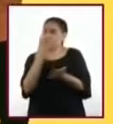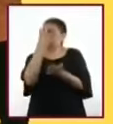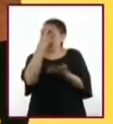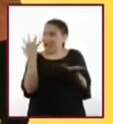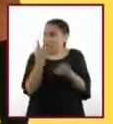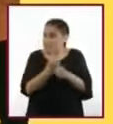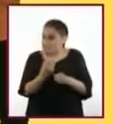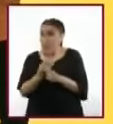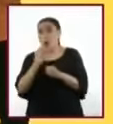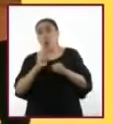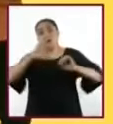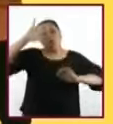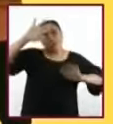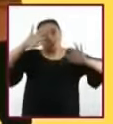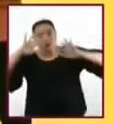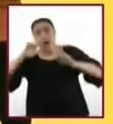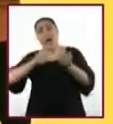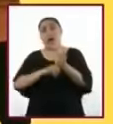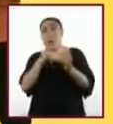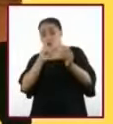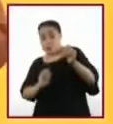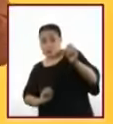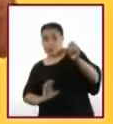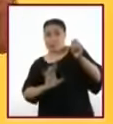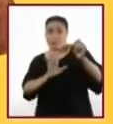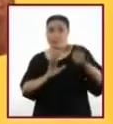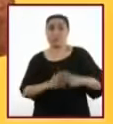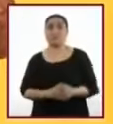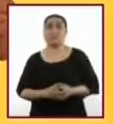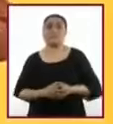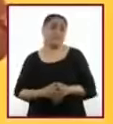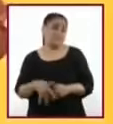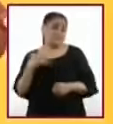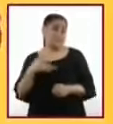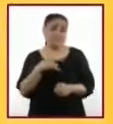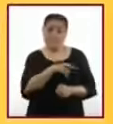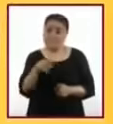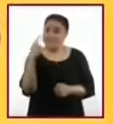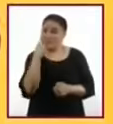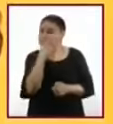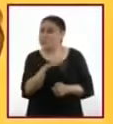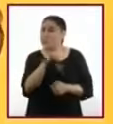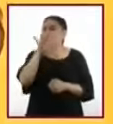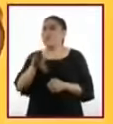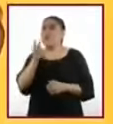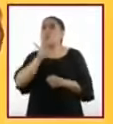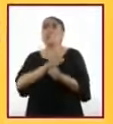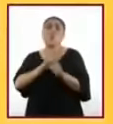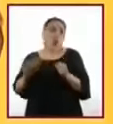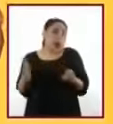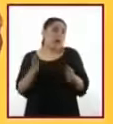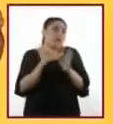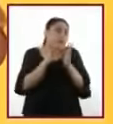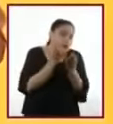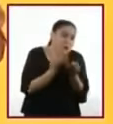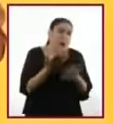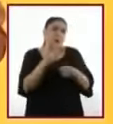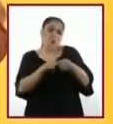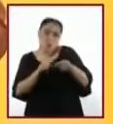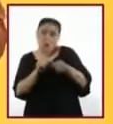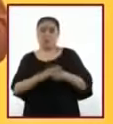sombras, proyectadas en el piso o la pared. Elijan alguno de estos con base en su forma y color. Para